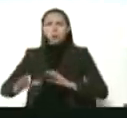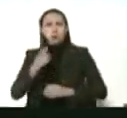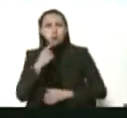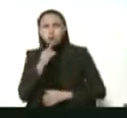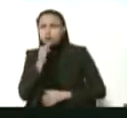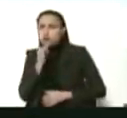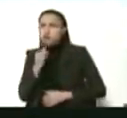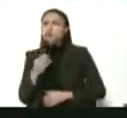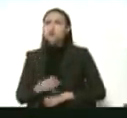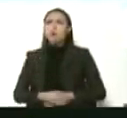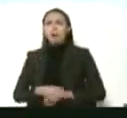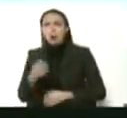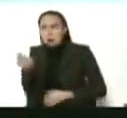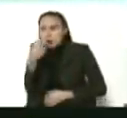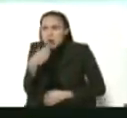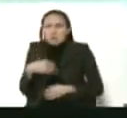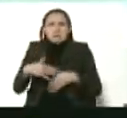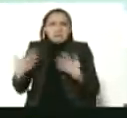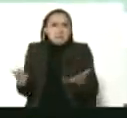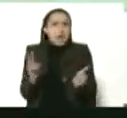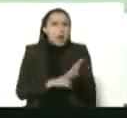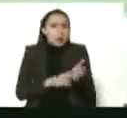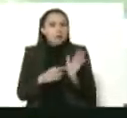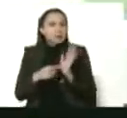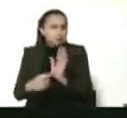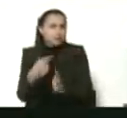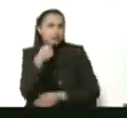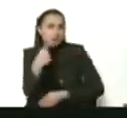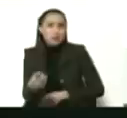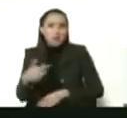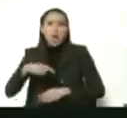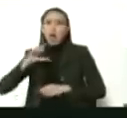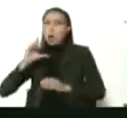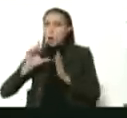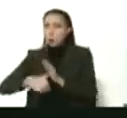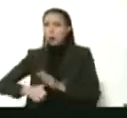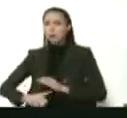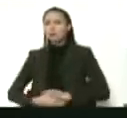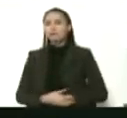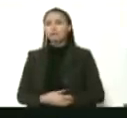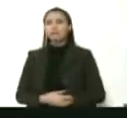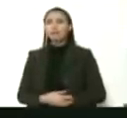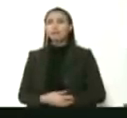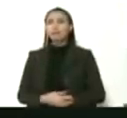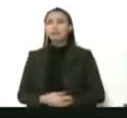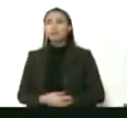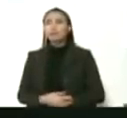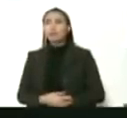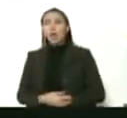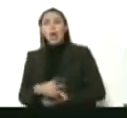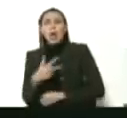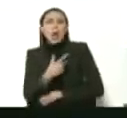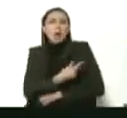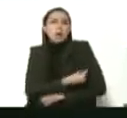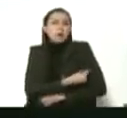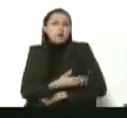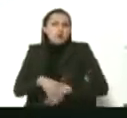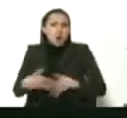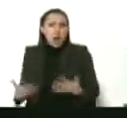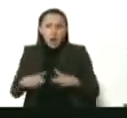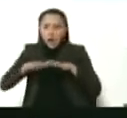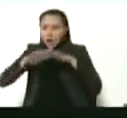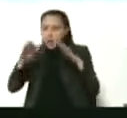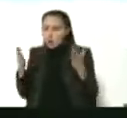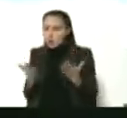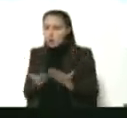Vacunas, tratamientos, ¿cuál es la verdad? ¿Cuál es la verdad? Sobre las vacunas, bueno, en el mundo